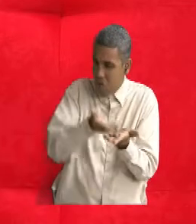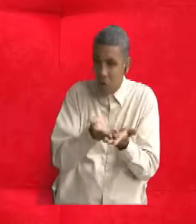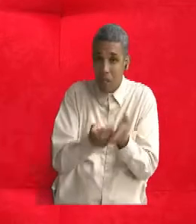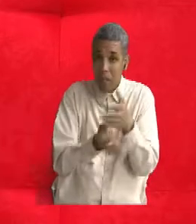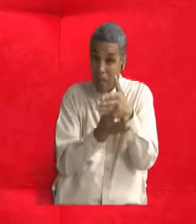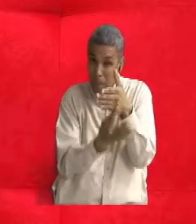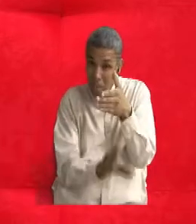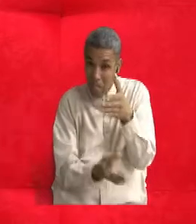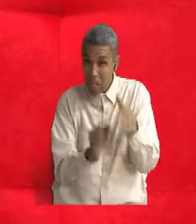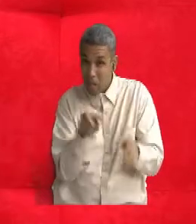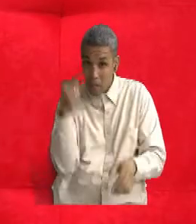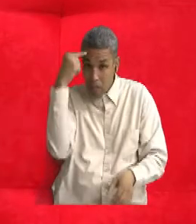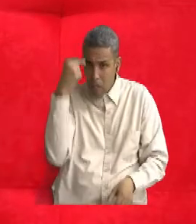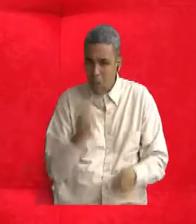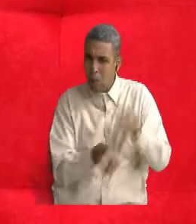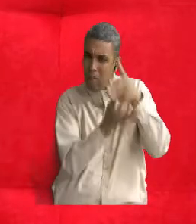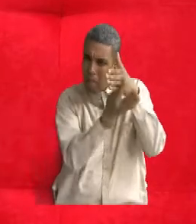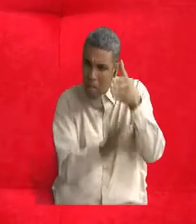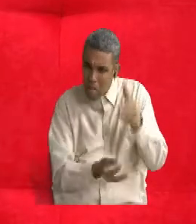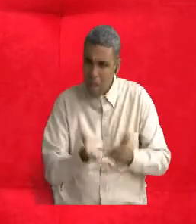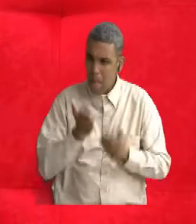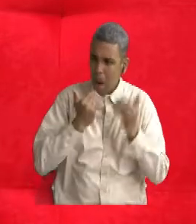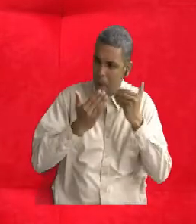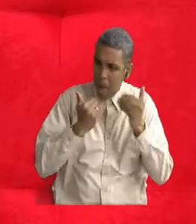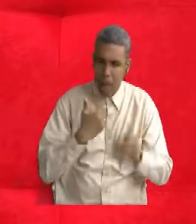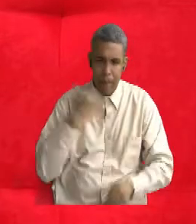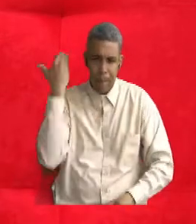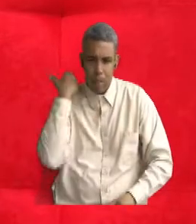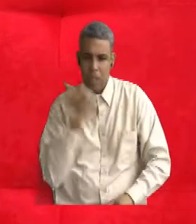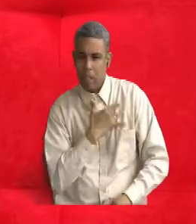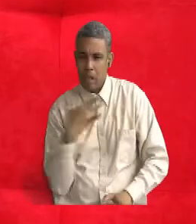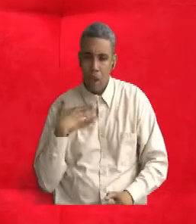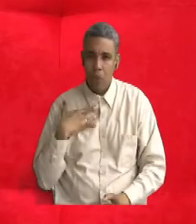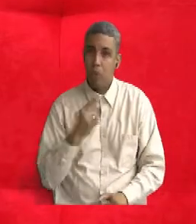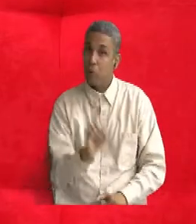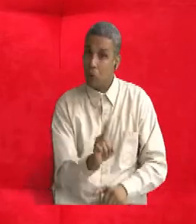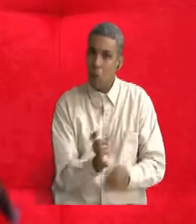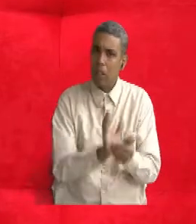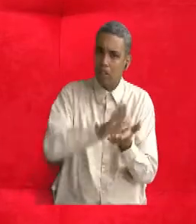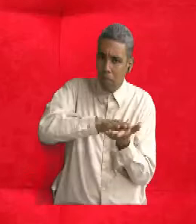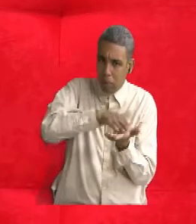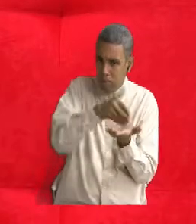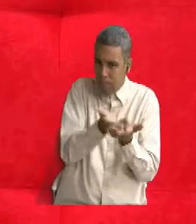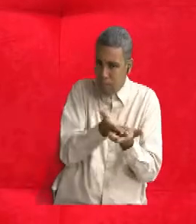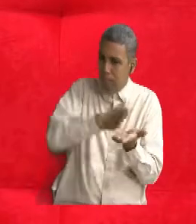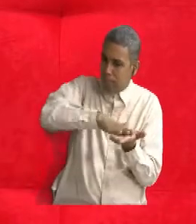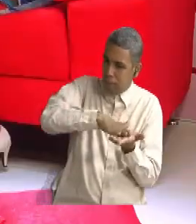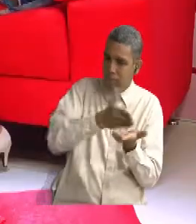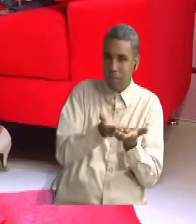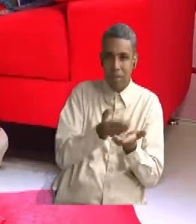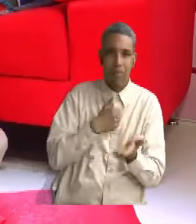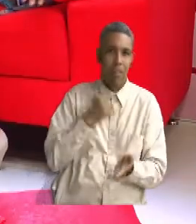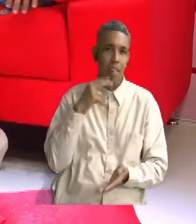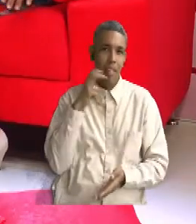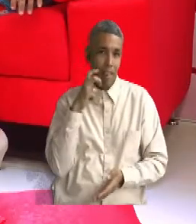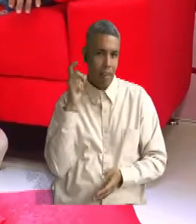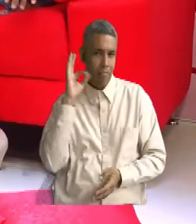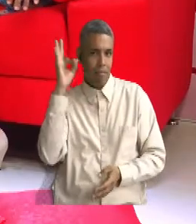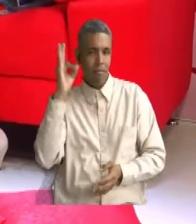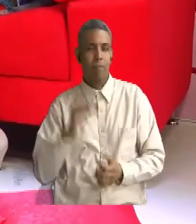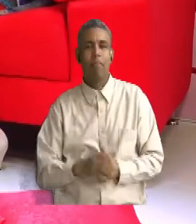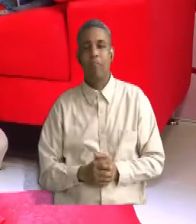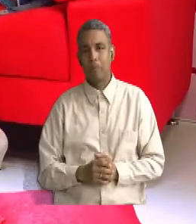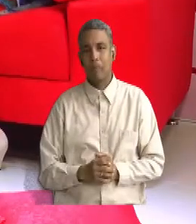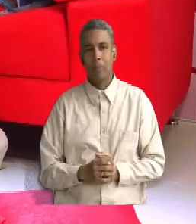sino algo más saludable. Son un tipo de comidas rápidas más gourmet. Artesanales y saludables. Bueno, Kiara, yo quiero contarle que si de pronto usted